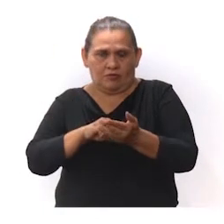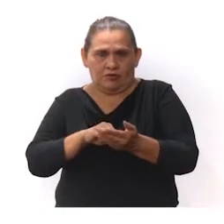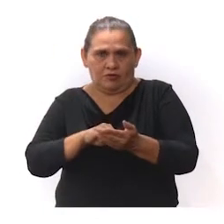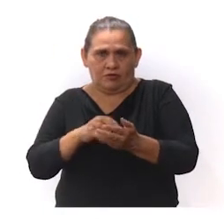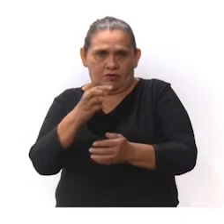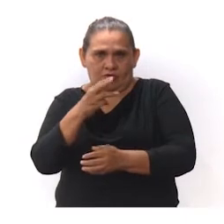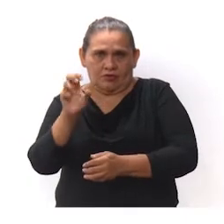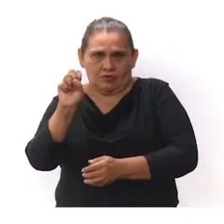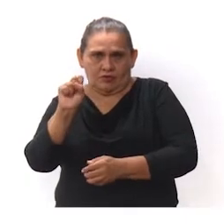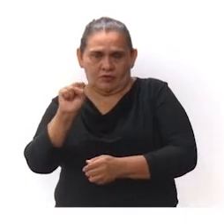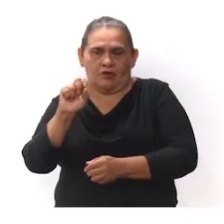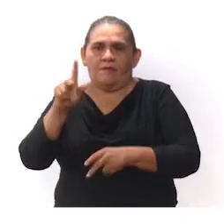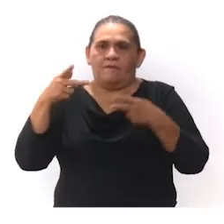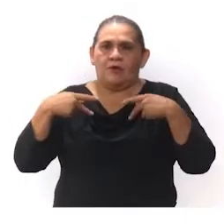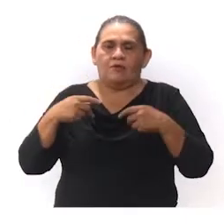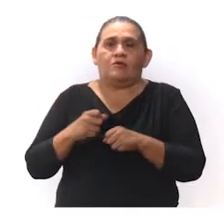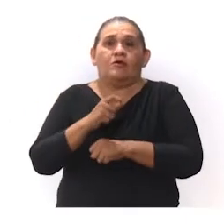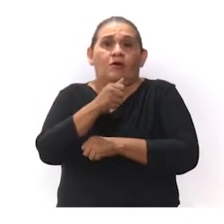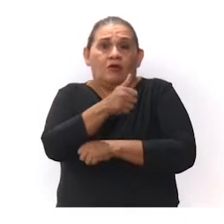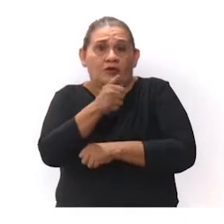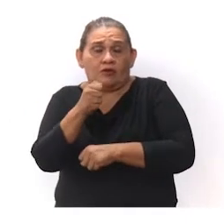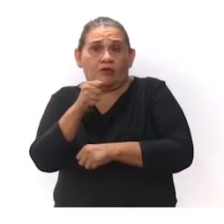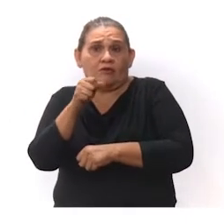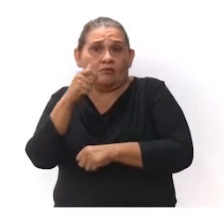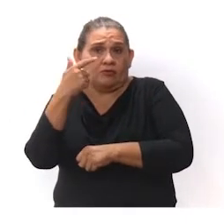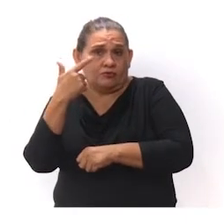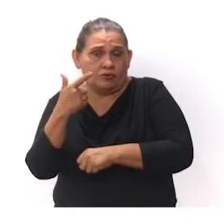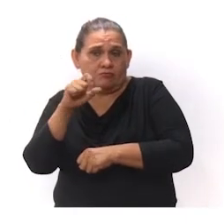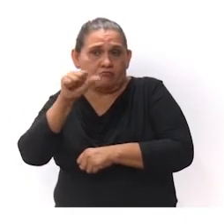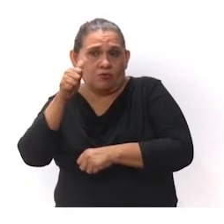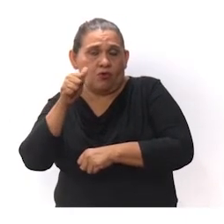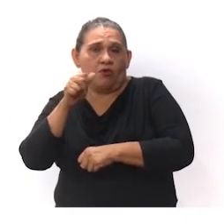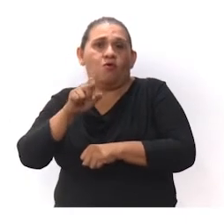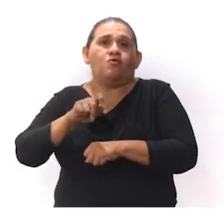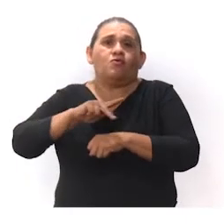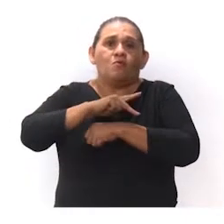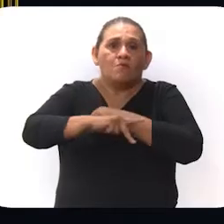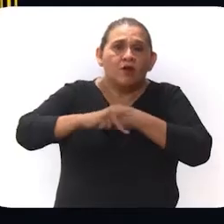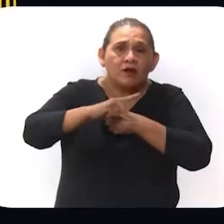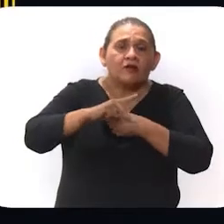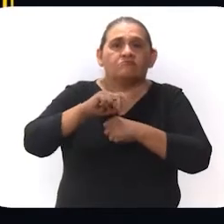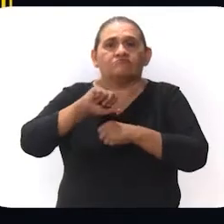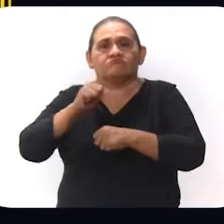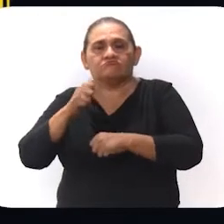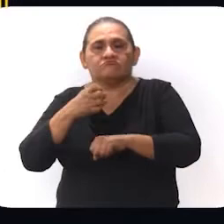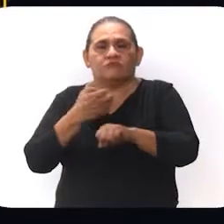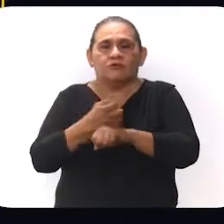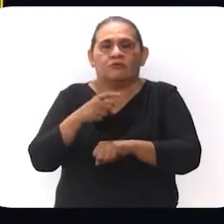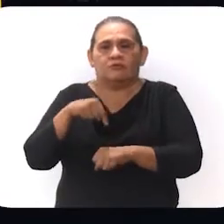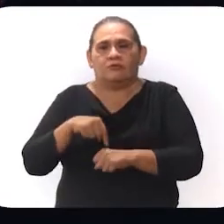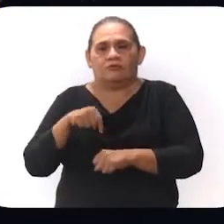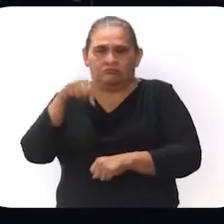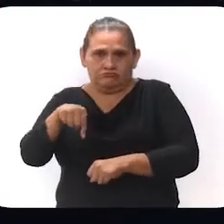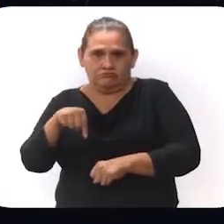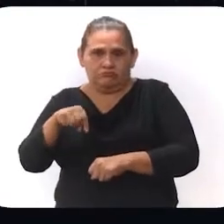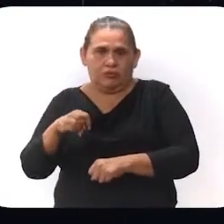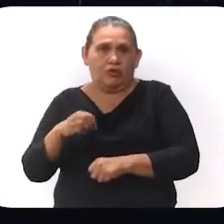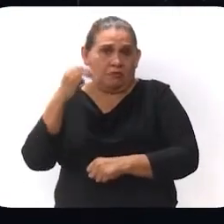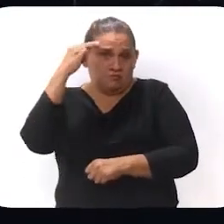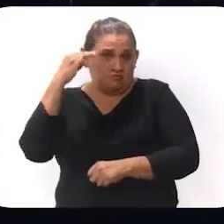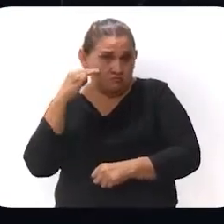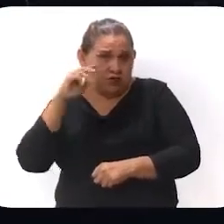77.360 casos positivos, 607 son de otro país u otro estado. Específicamente en Mérida se